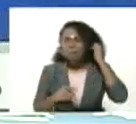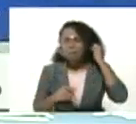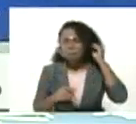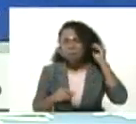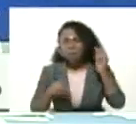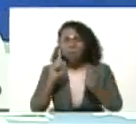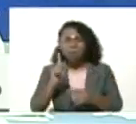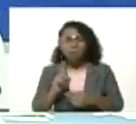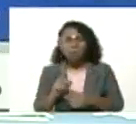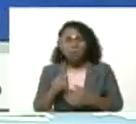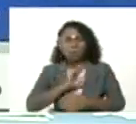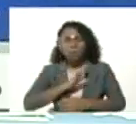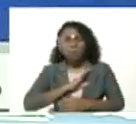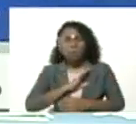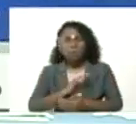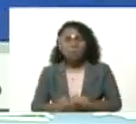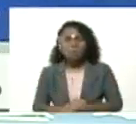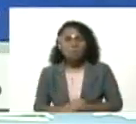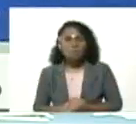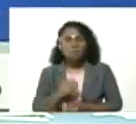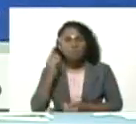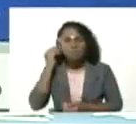sus